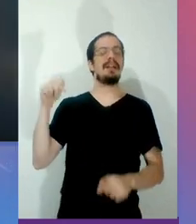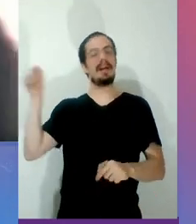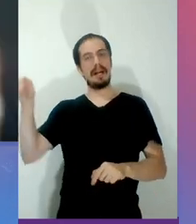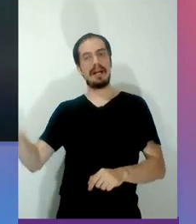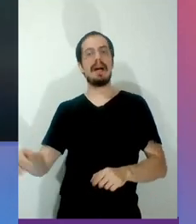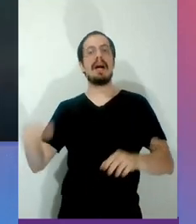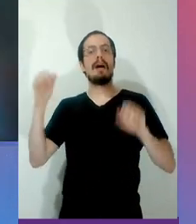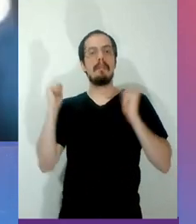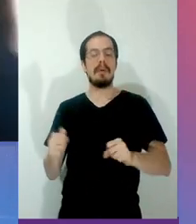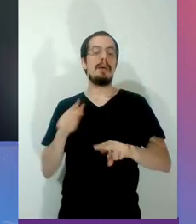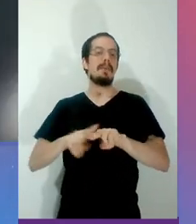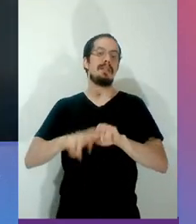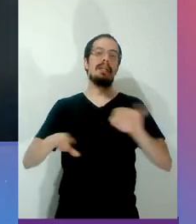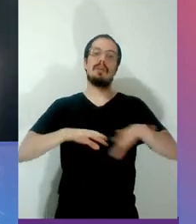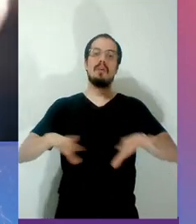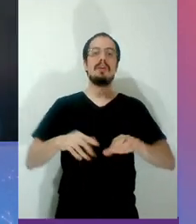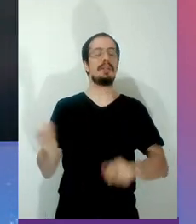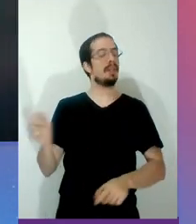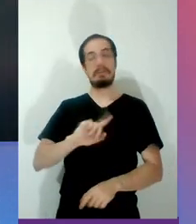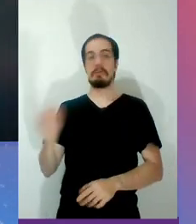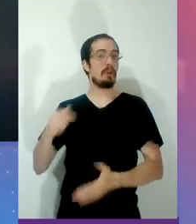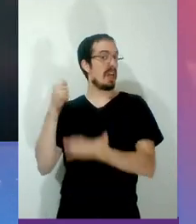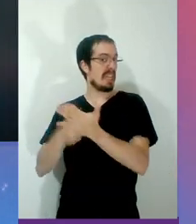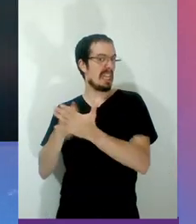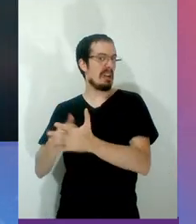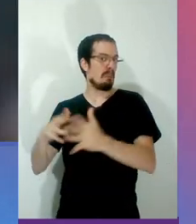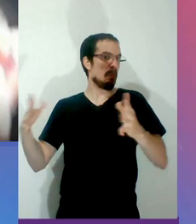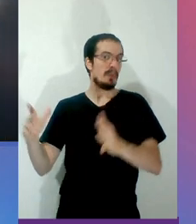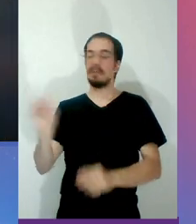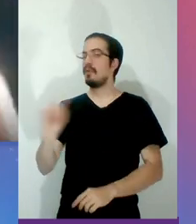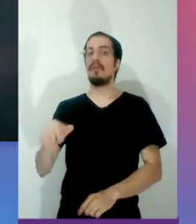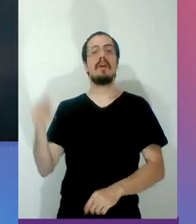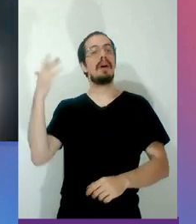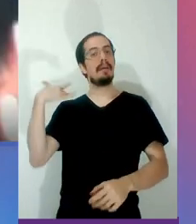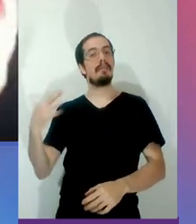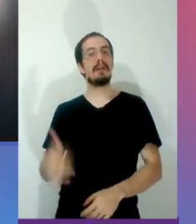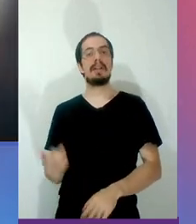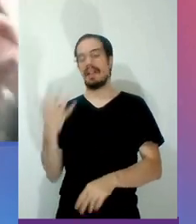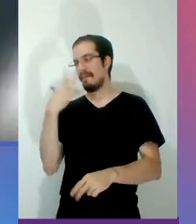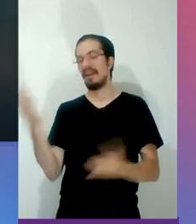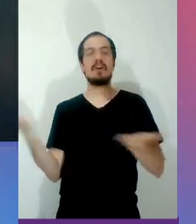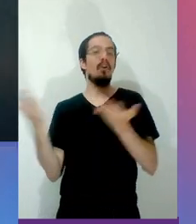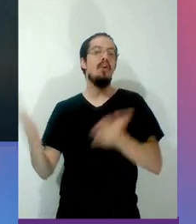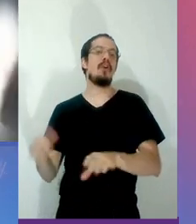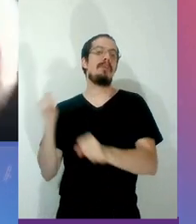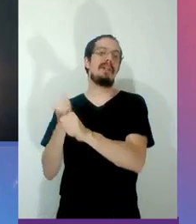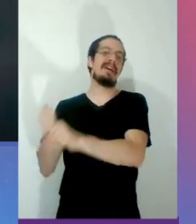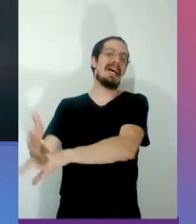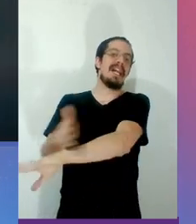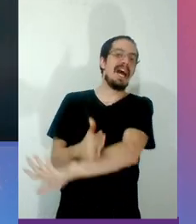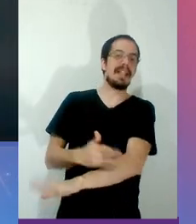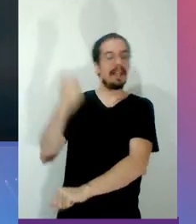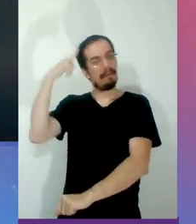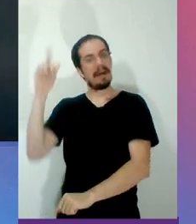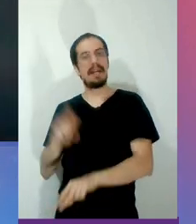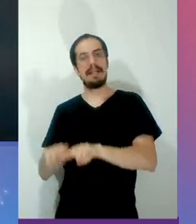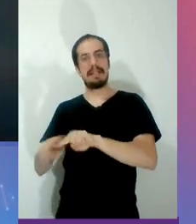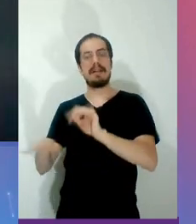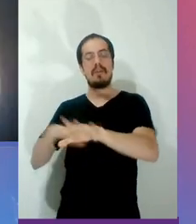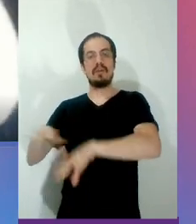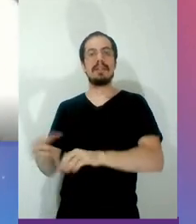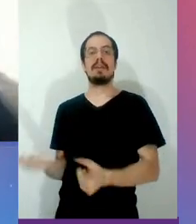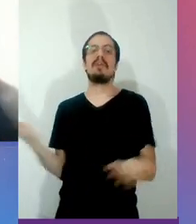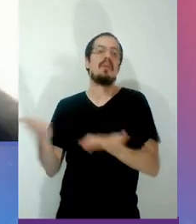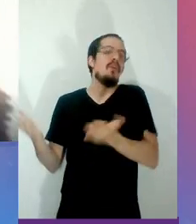implica costos elevados. Mientras antes tratamos, más fácil o menos difícil es abordar la